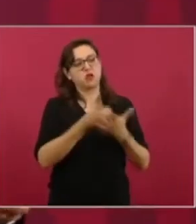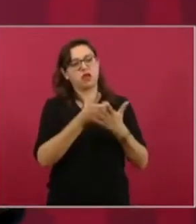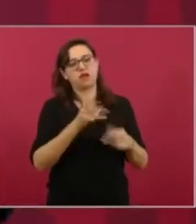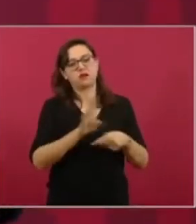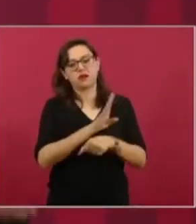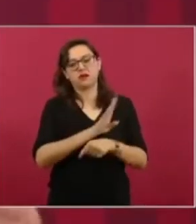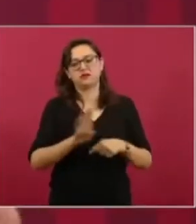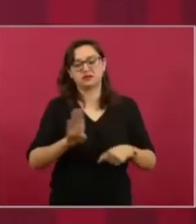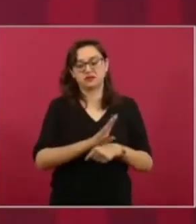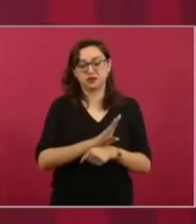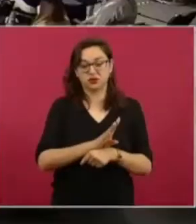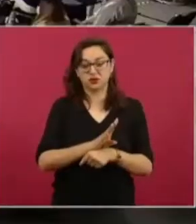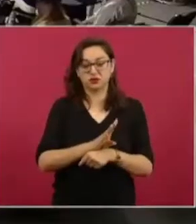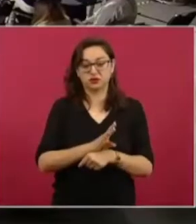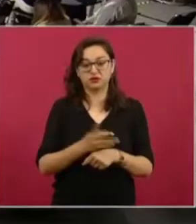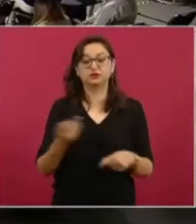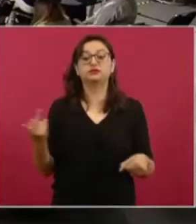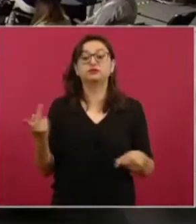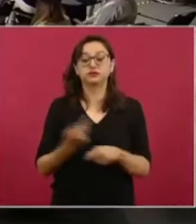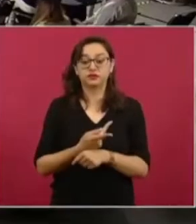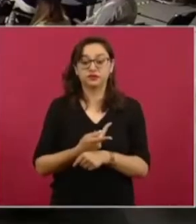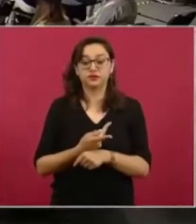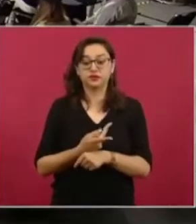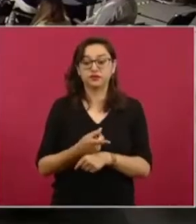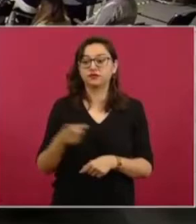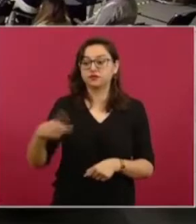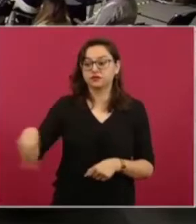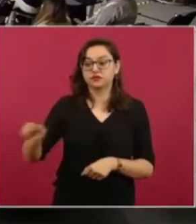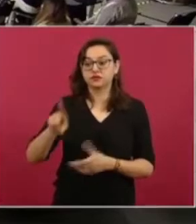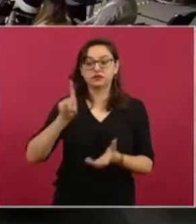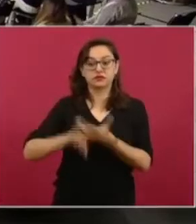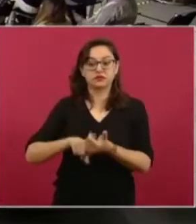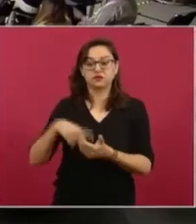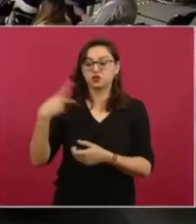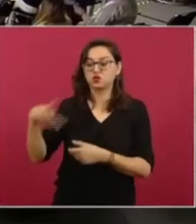les permitía tener esclavos.